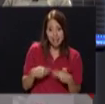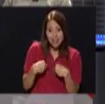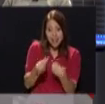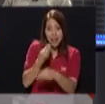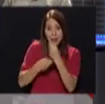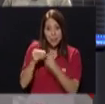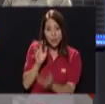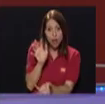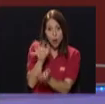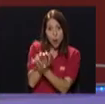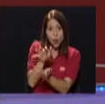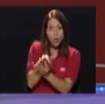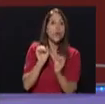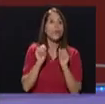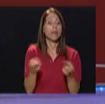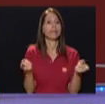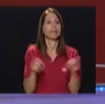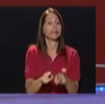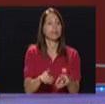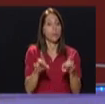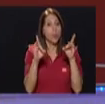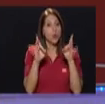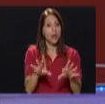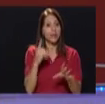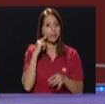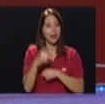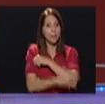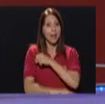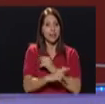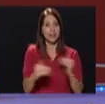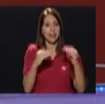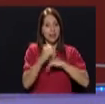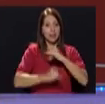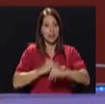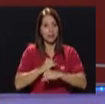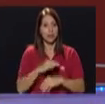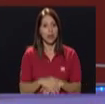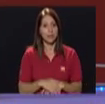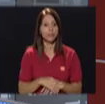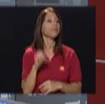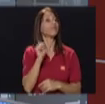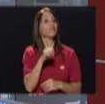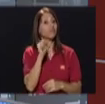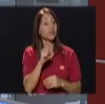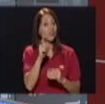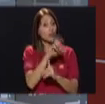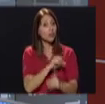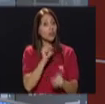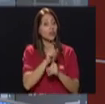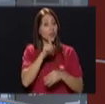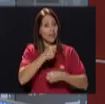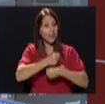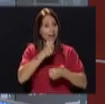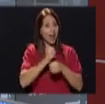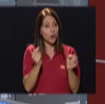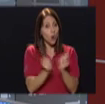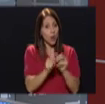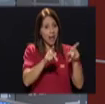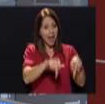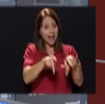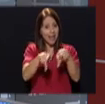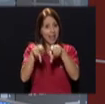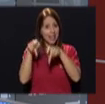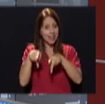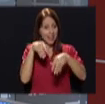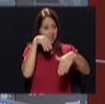al cocodrilo, va a tener consecuencias muy graves para el país a nivel internacional. Y es que es una situación definitivamente en la que hay que trabajar con la